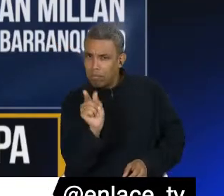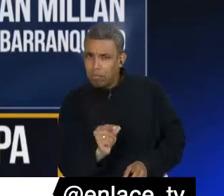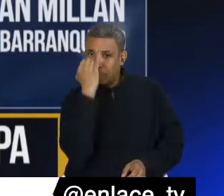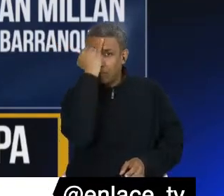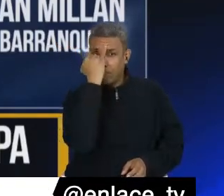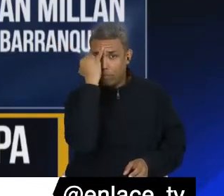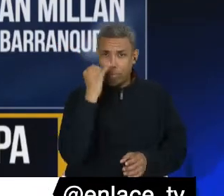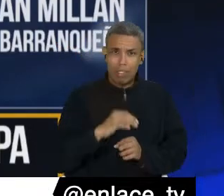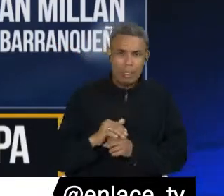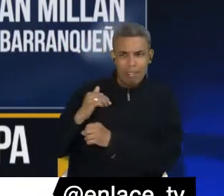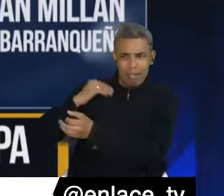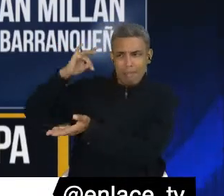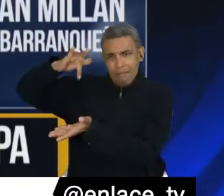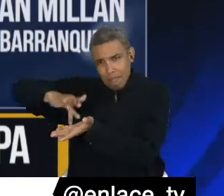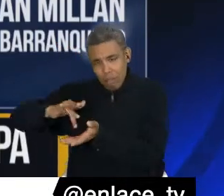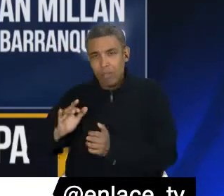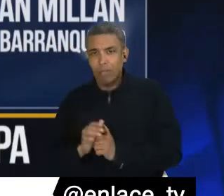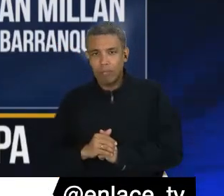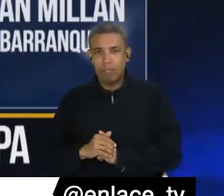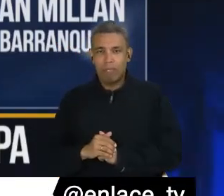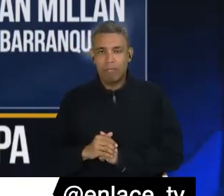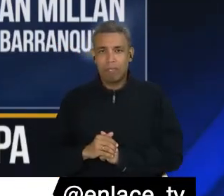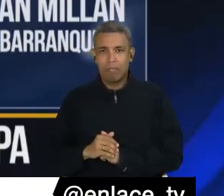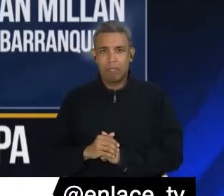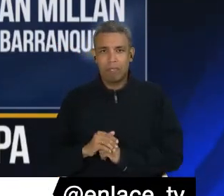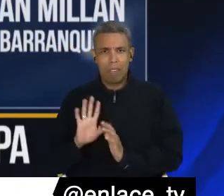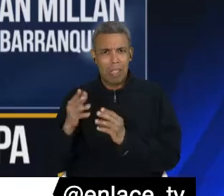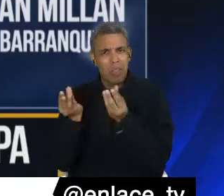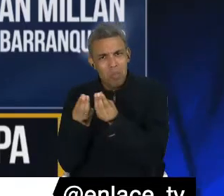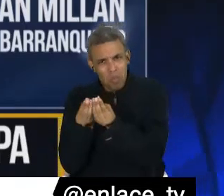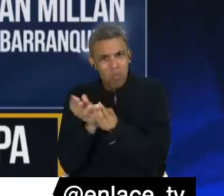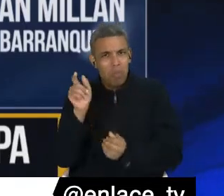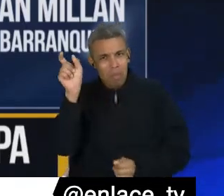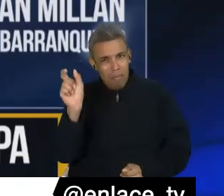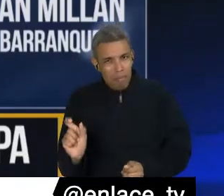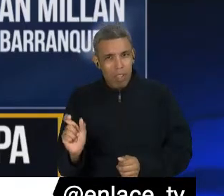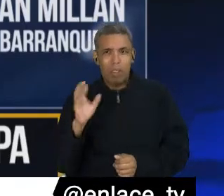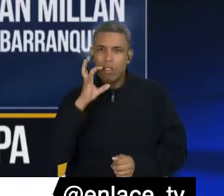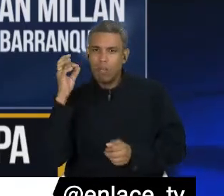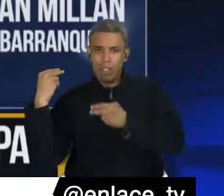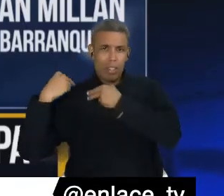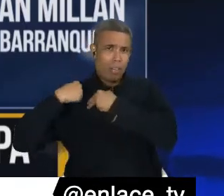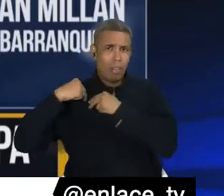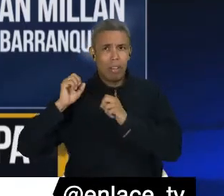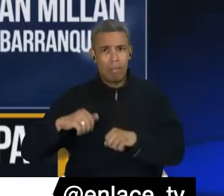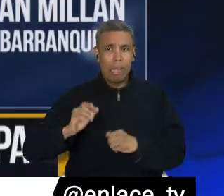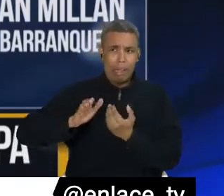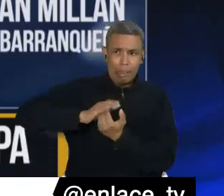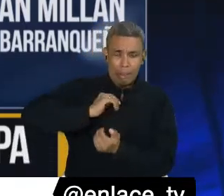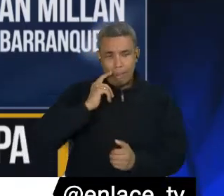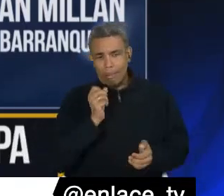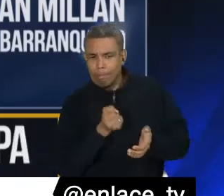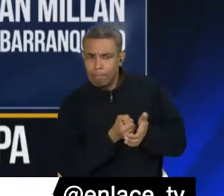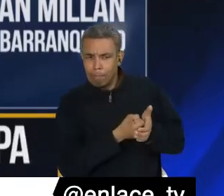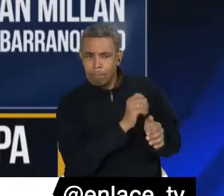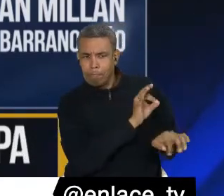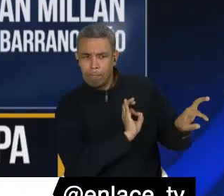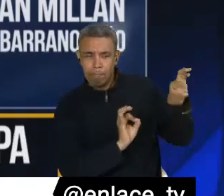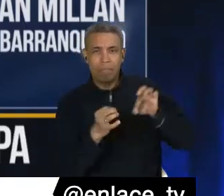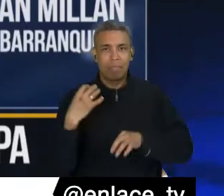los encargados de conseguir las invitaciones de las competencias, entonces ya tenemos toda la